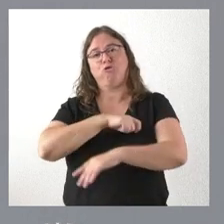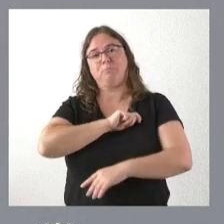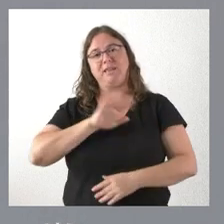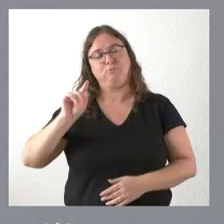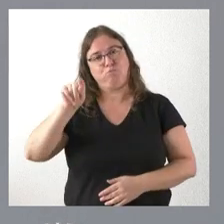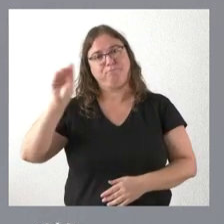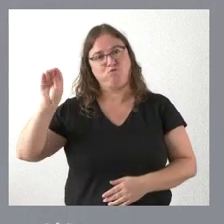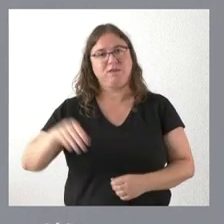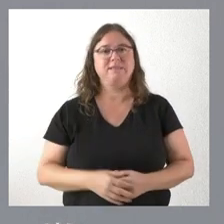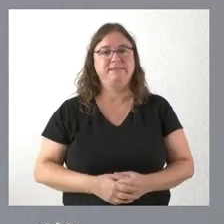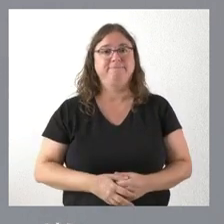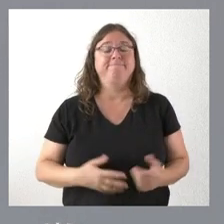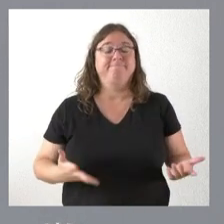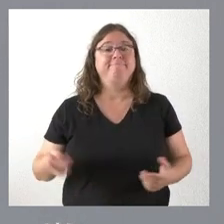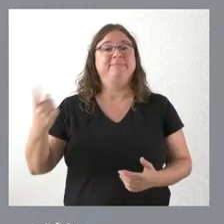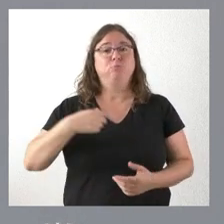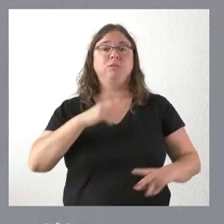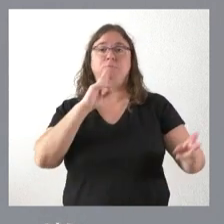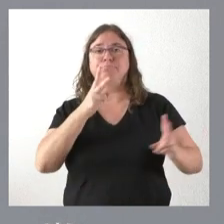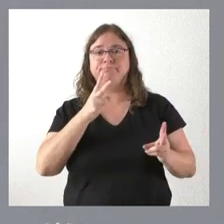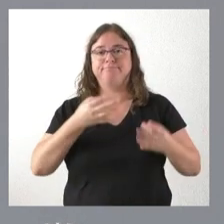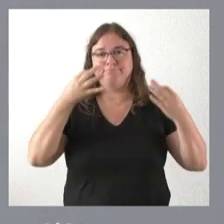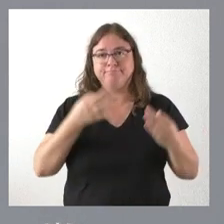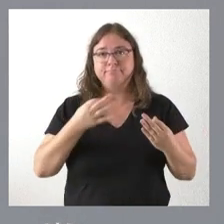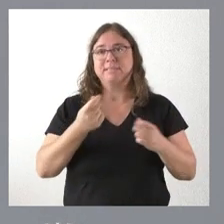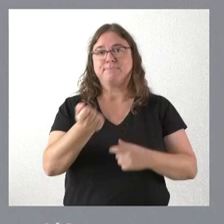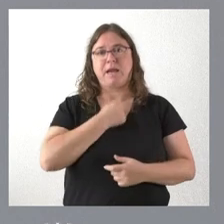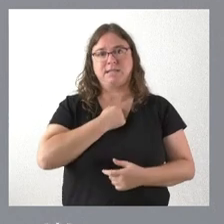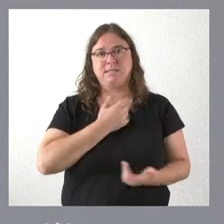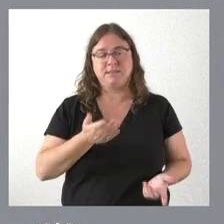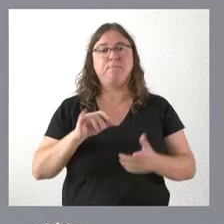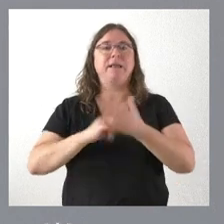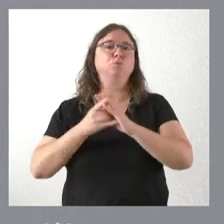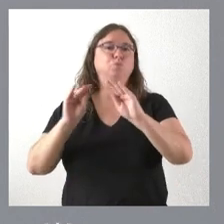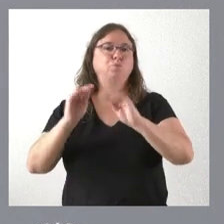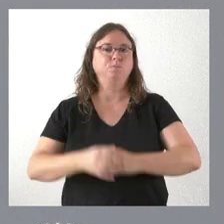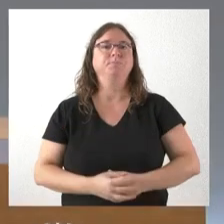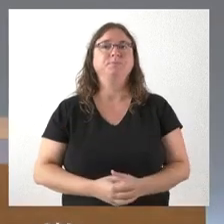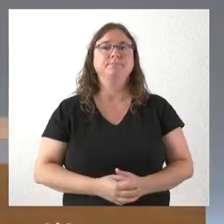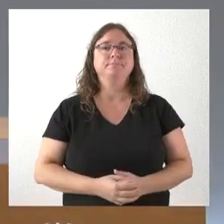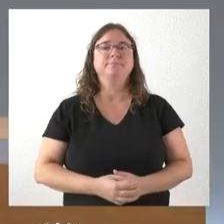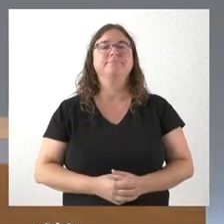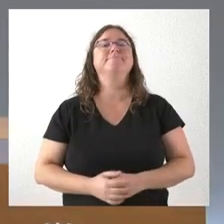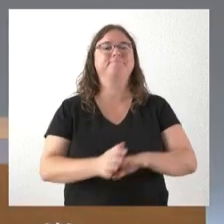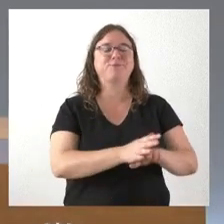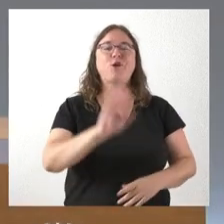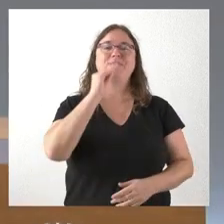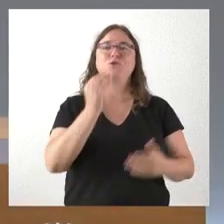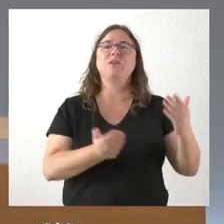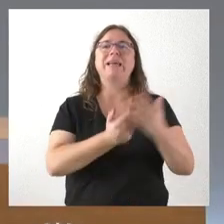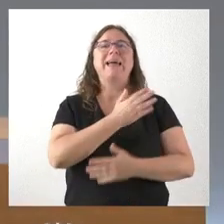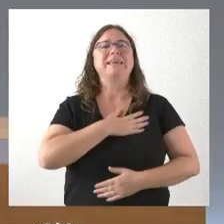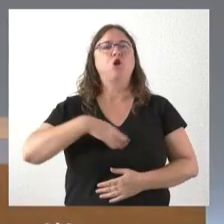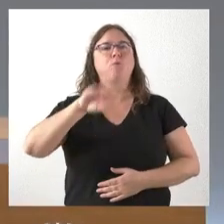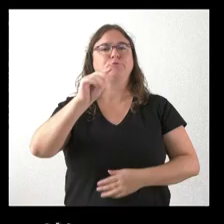que seguramente le podrá dar una información más precisa que yo sobre sus planes Sí hola Buenos días Quería preguntarle